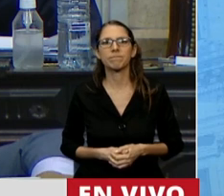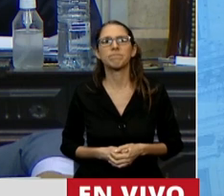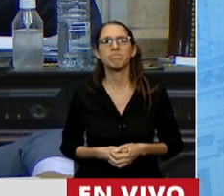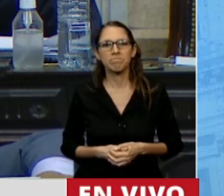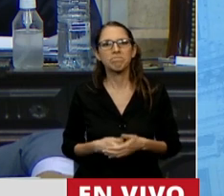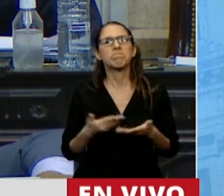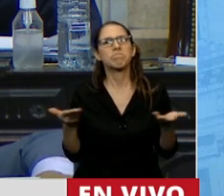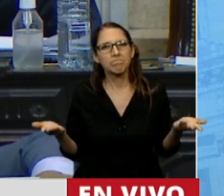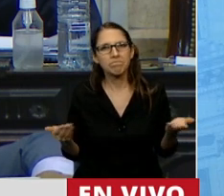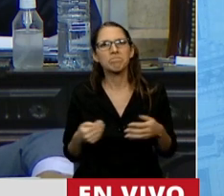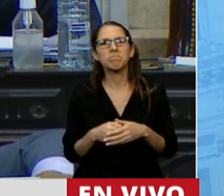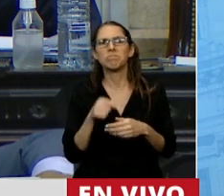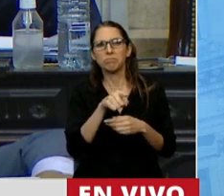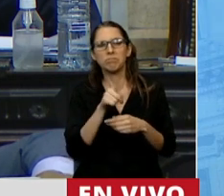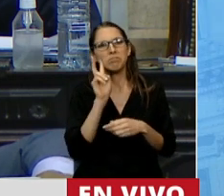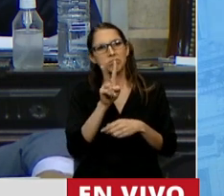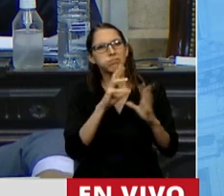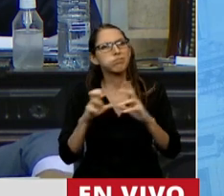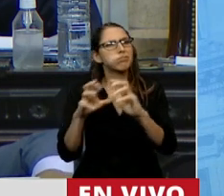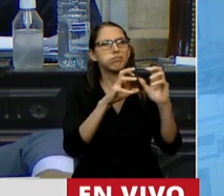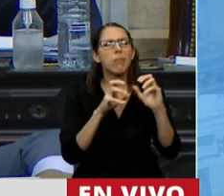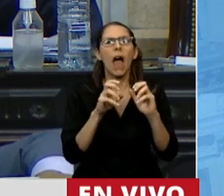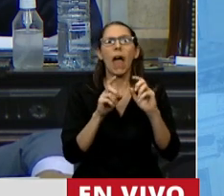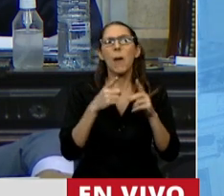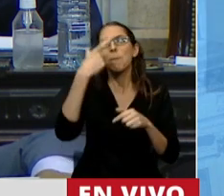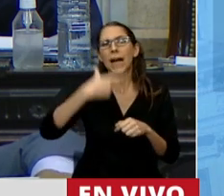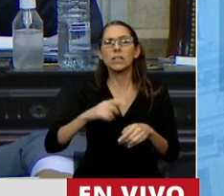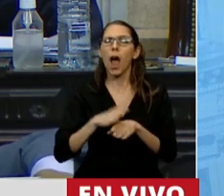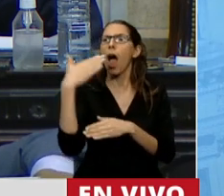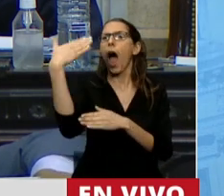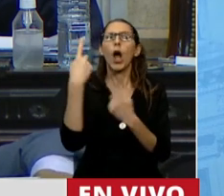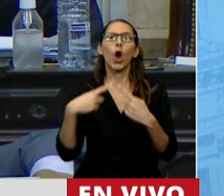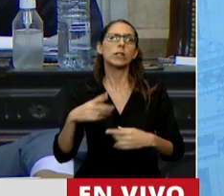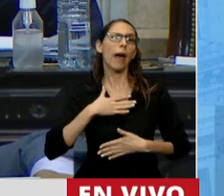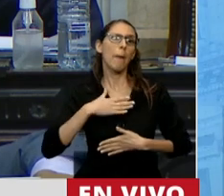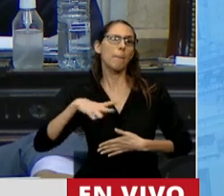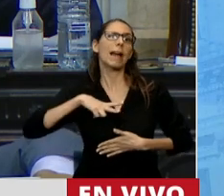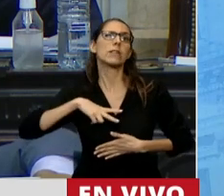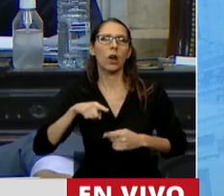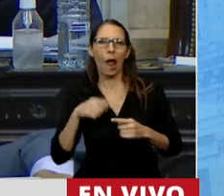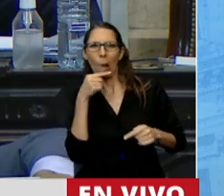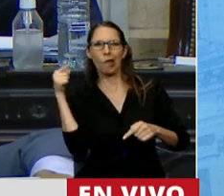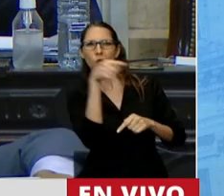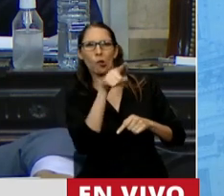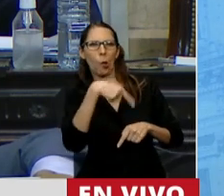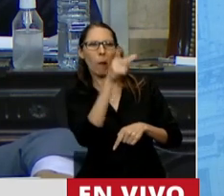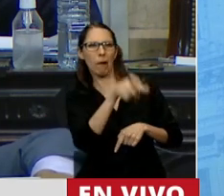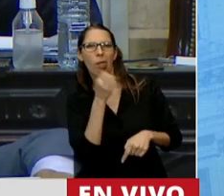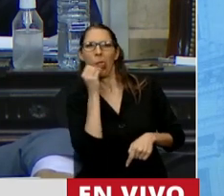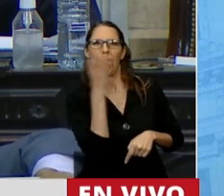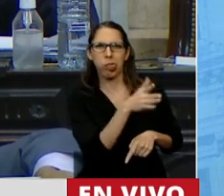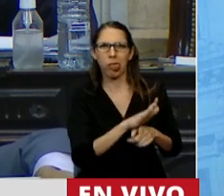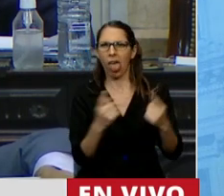para derivar en discursos autorreferenciales, en agravios personales, en